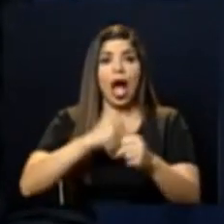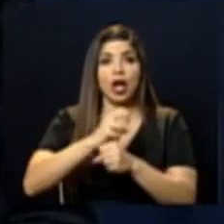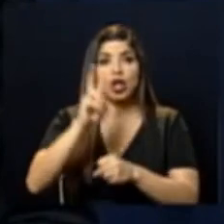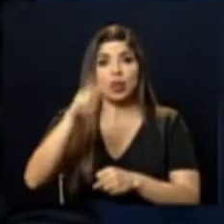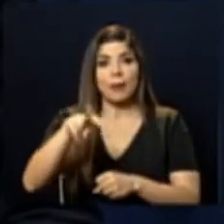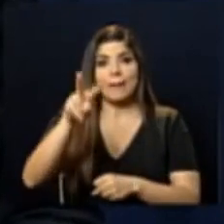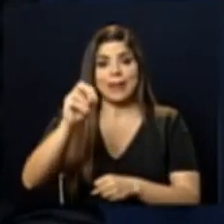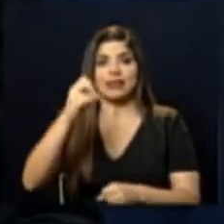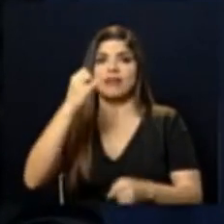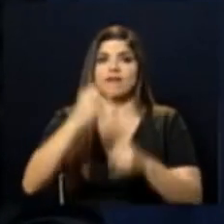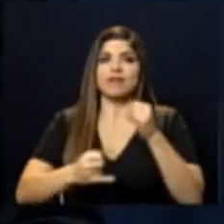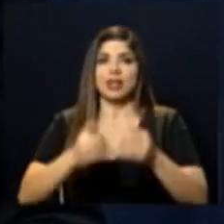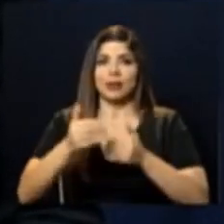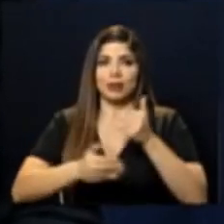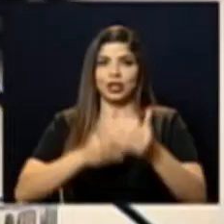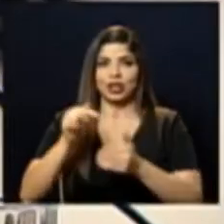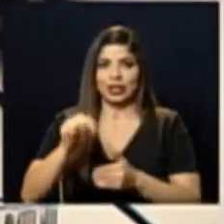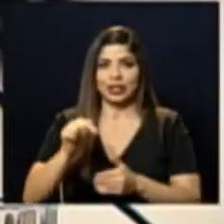2020.